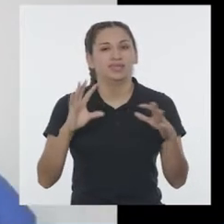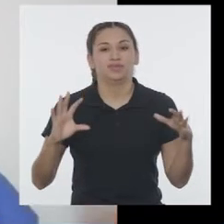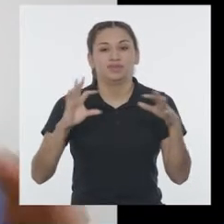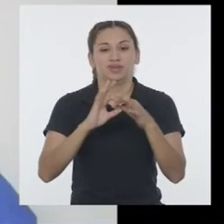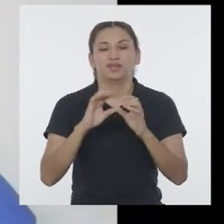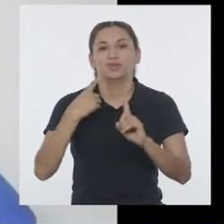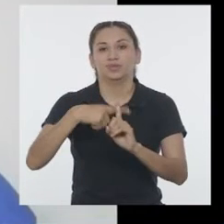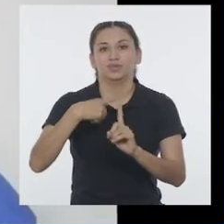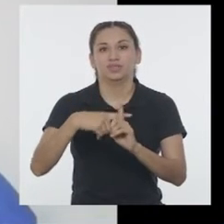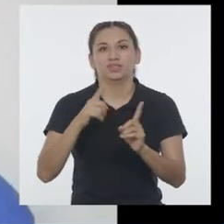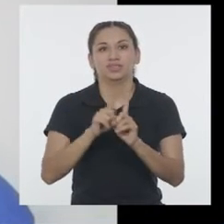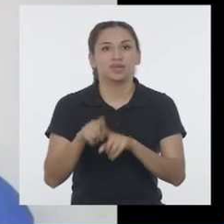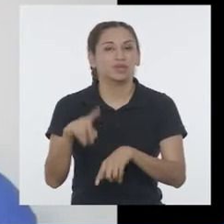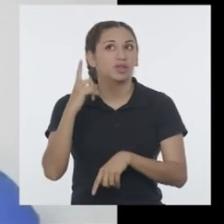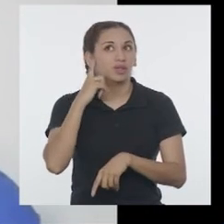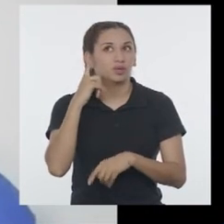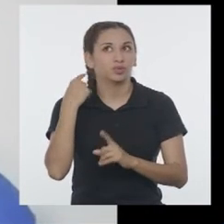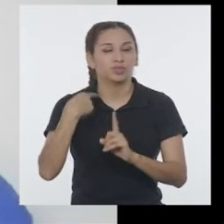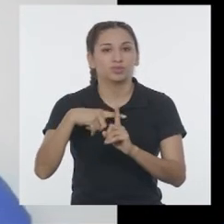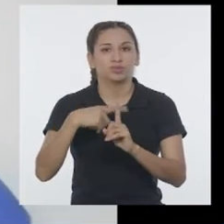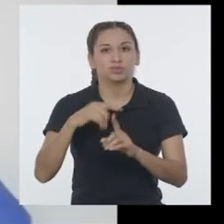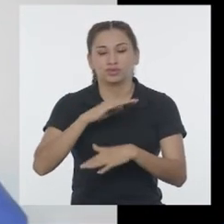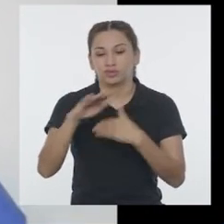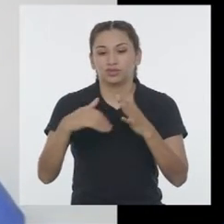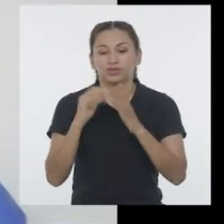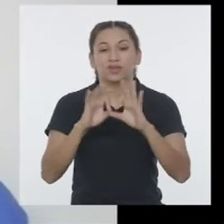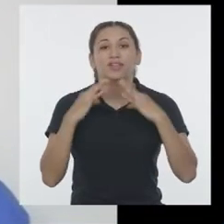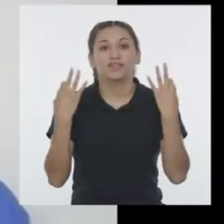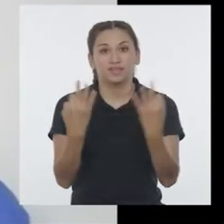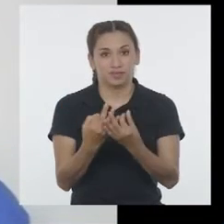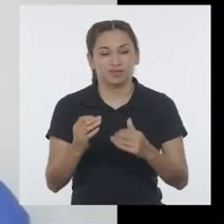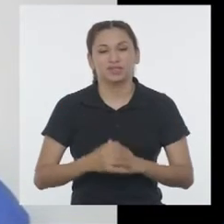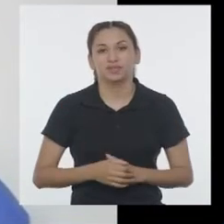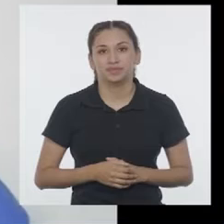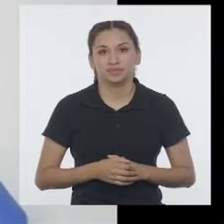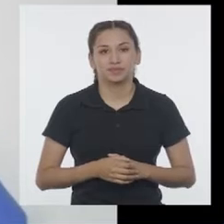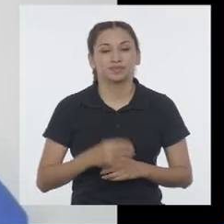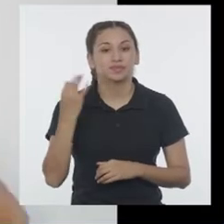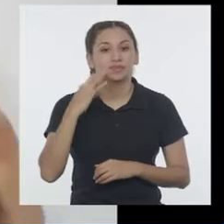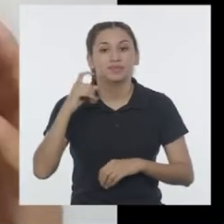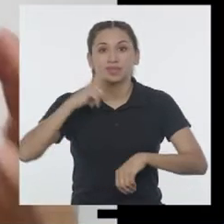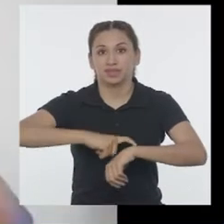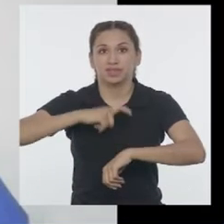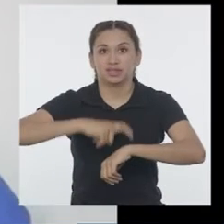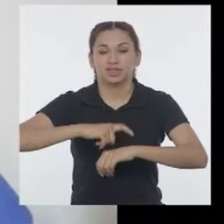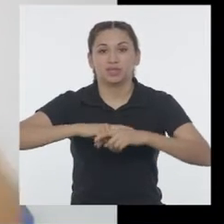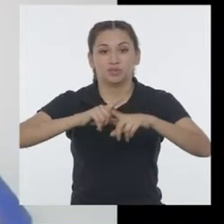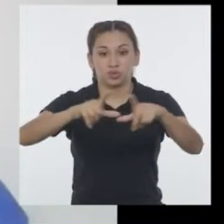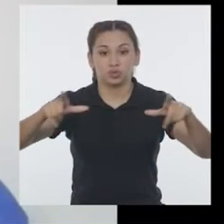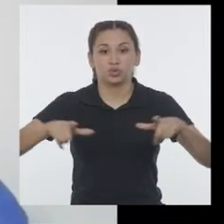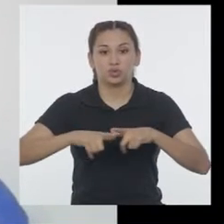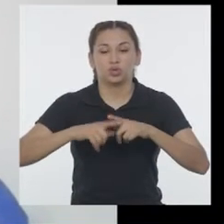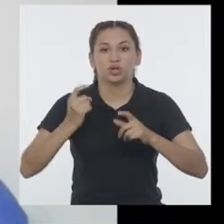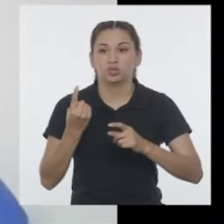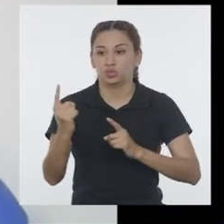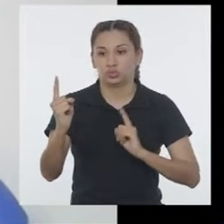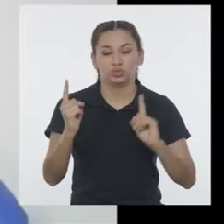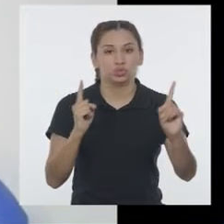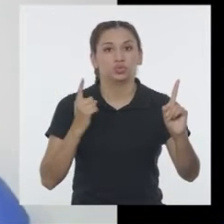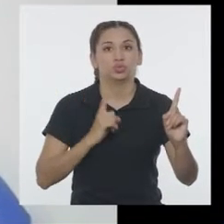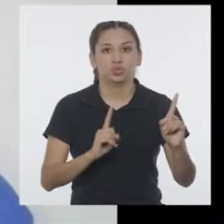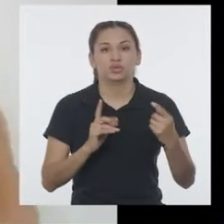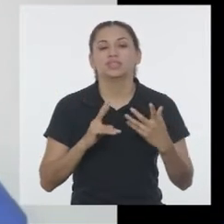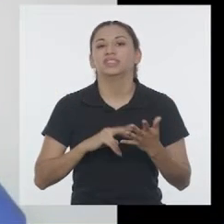los vínculos positivos y la escucha activa entre todos los miembros de la familia. Establecer momentos y espacios